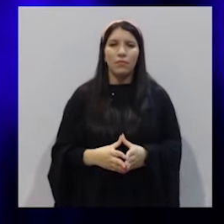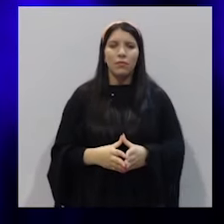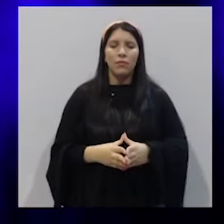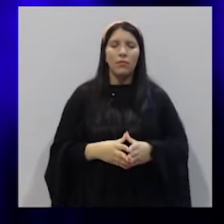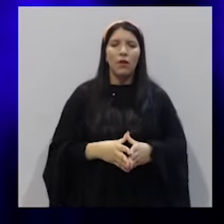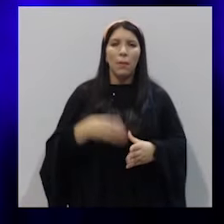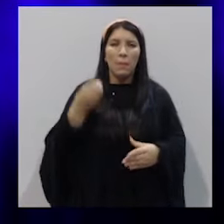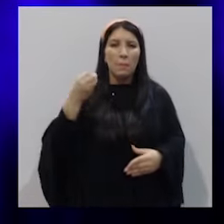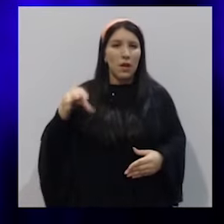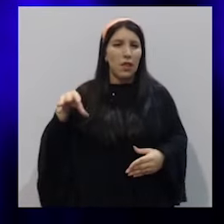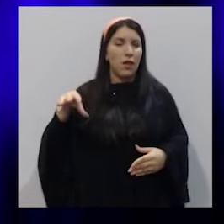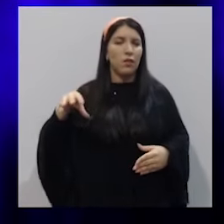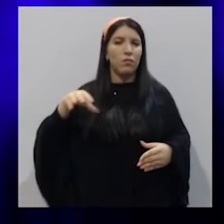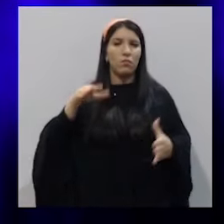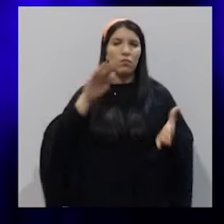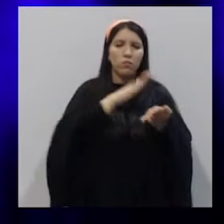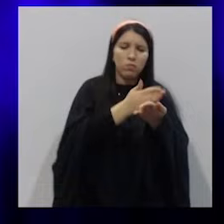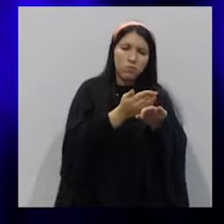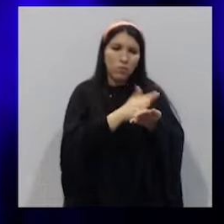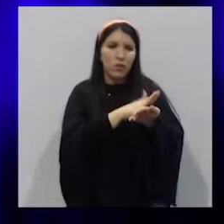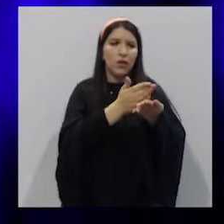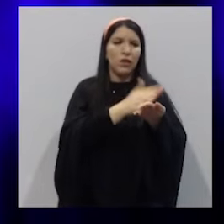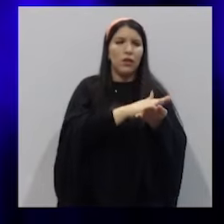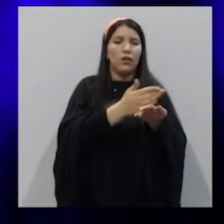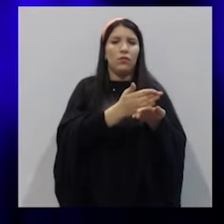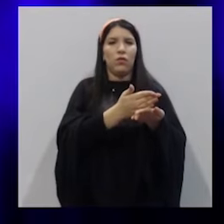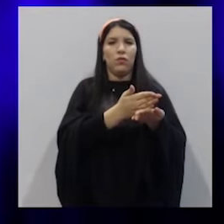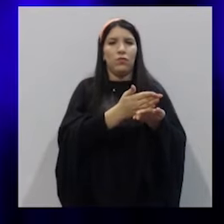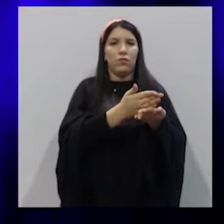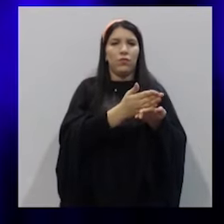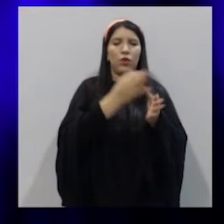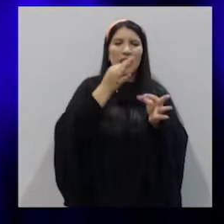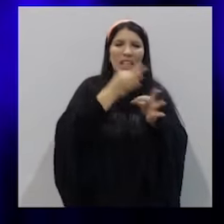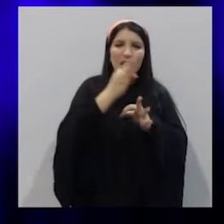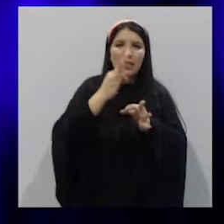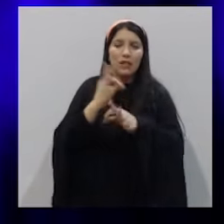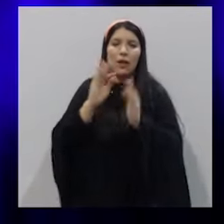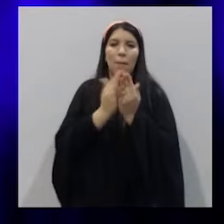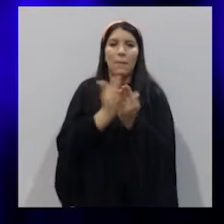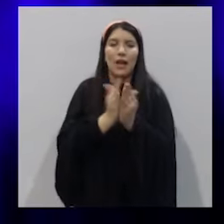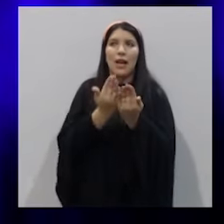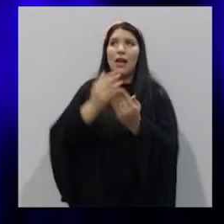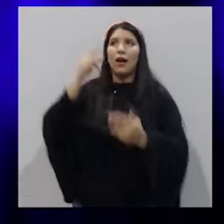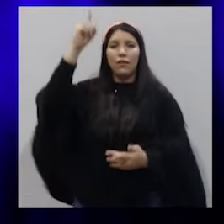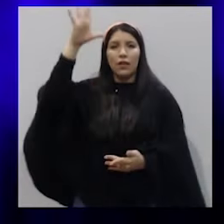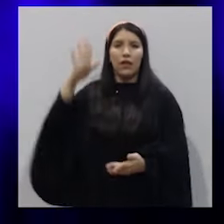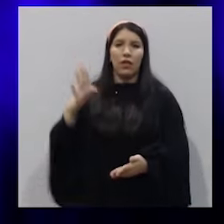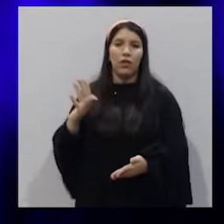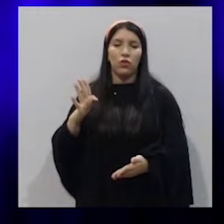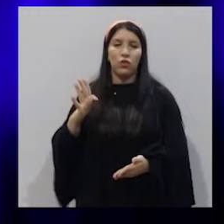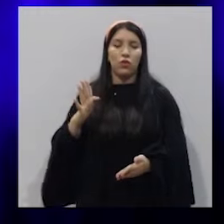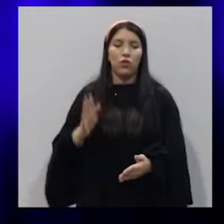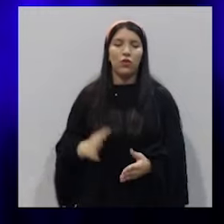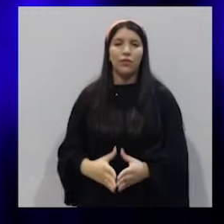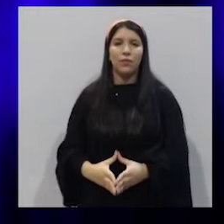dice la palabra de dios por eso decía al principio que el enemigo no quiere que tú y yo